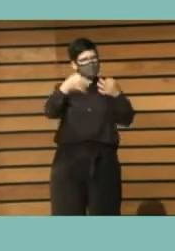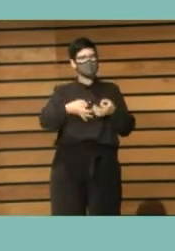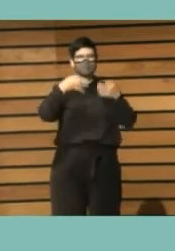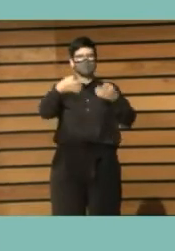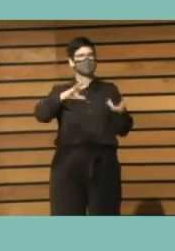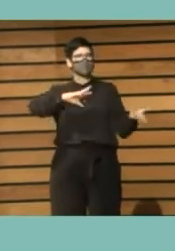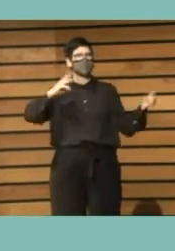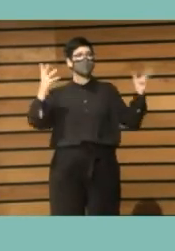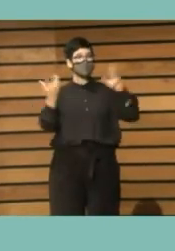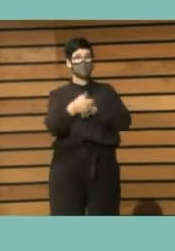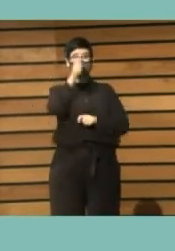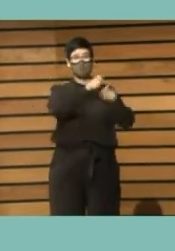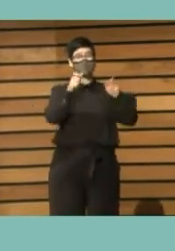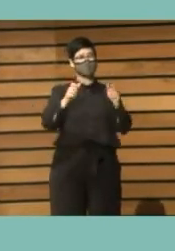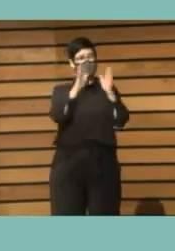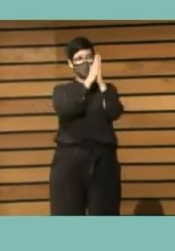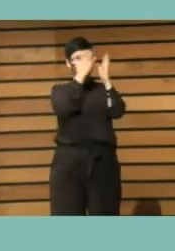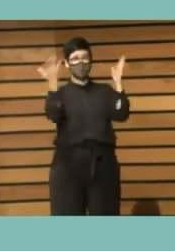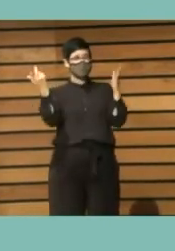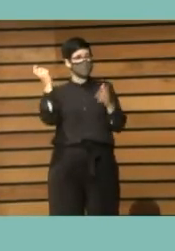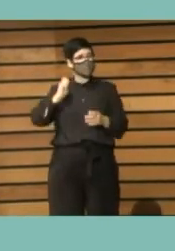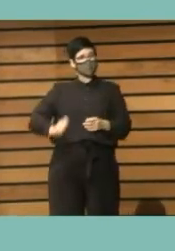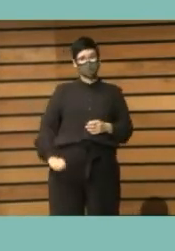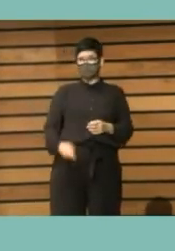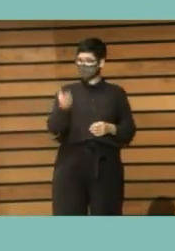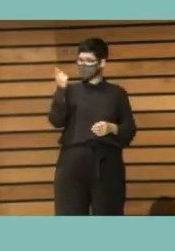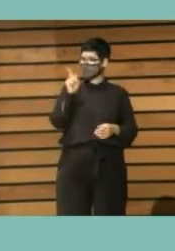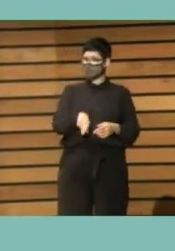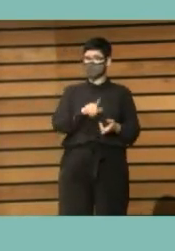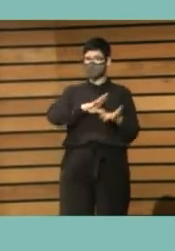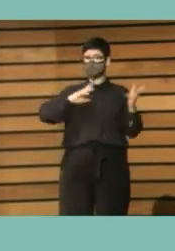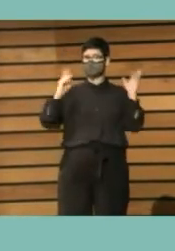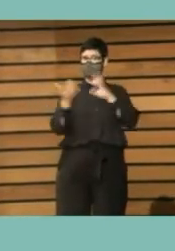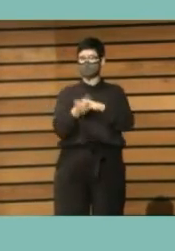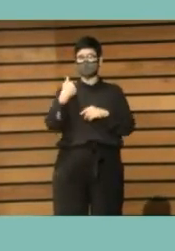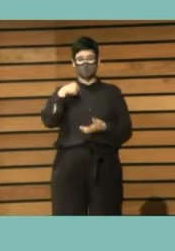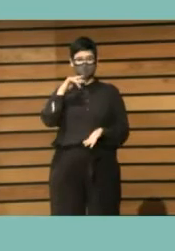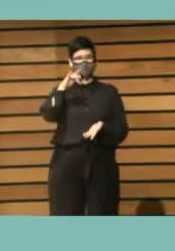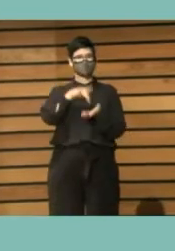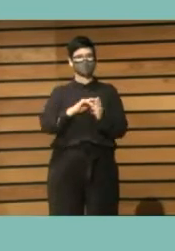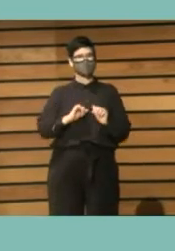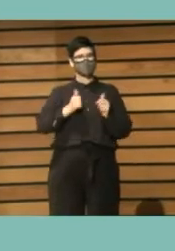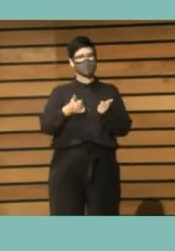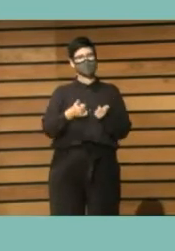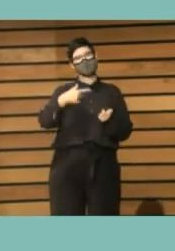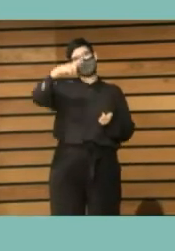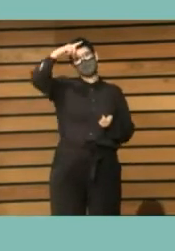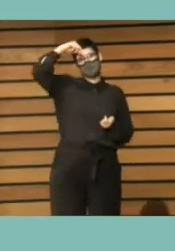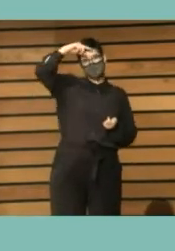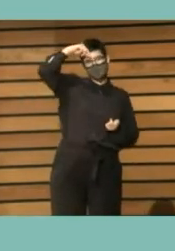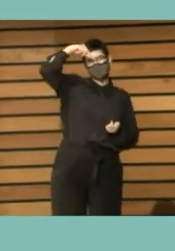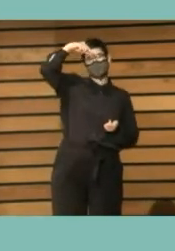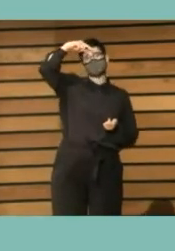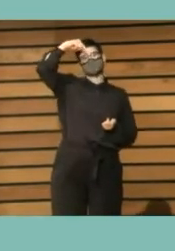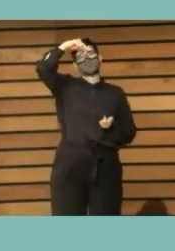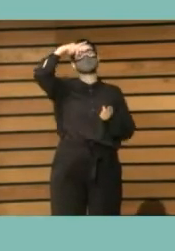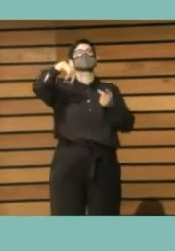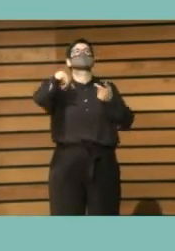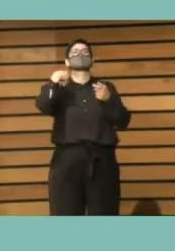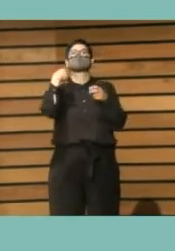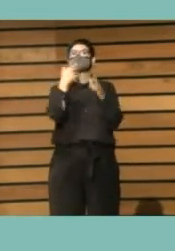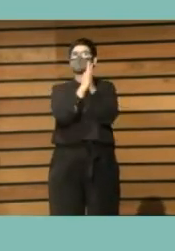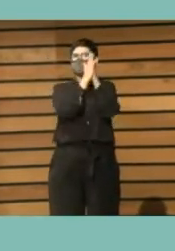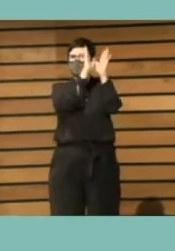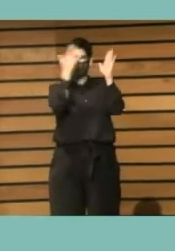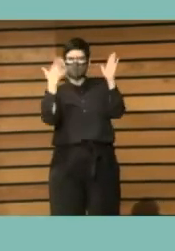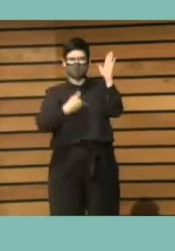por suerte, también. De cuando yo llegué a la biblioteca de Ávila hace, no sé, 30 años o